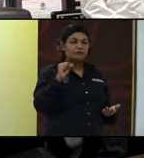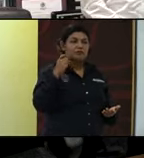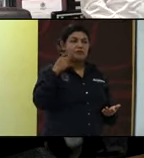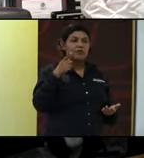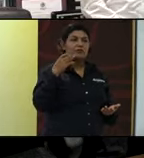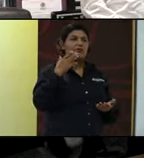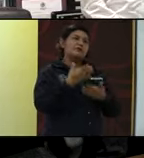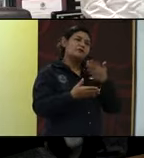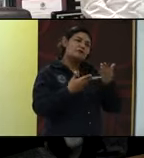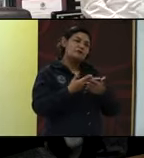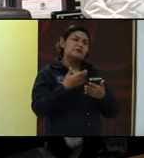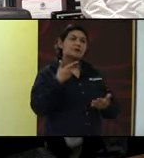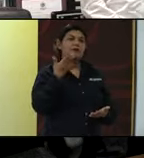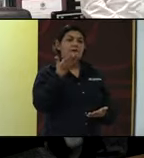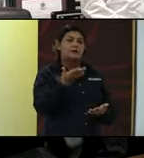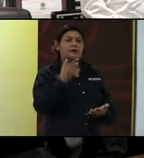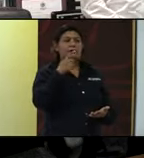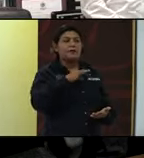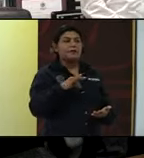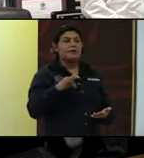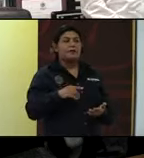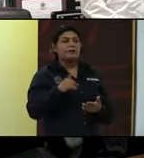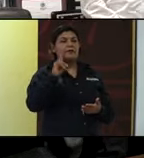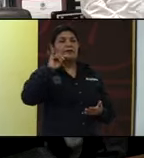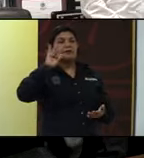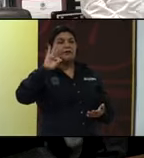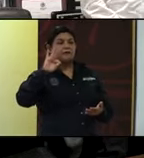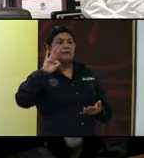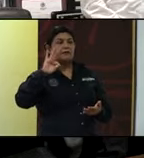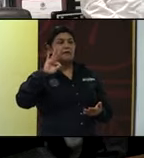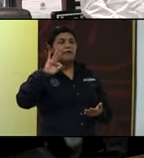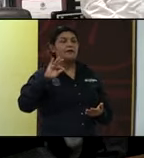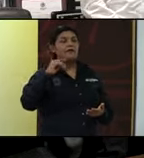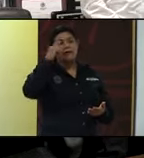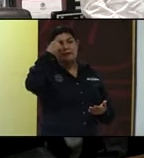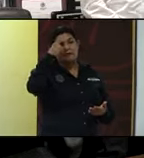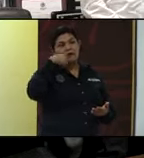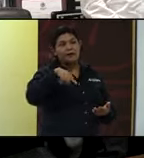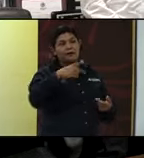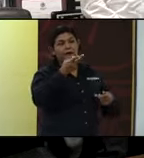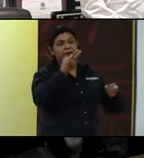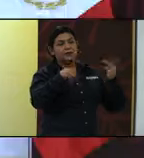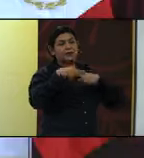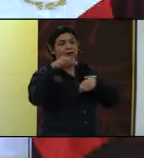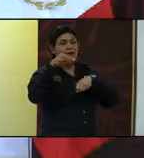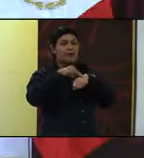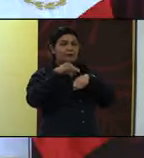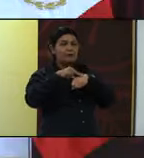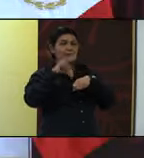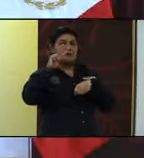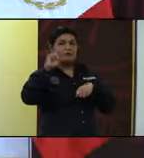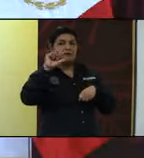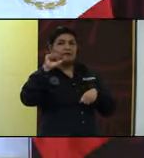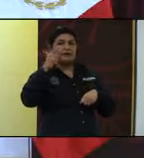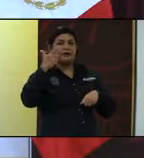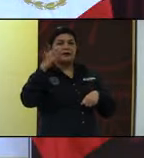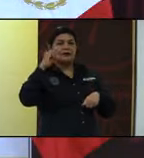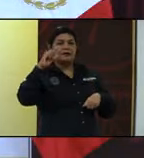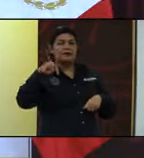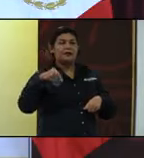Rosy les había hecho a través del sistema DIF municipal para que venga el doctor Vagón.